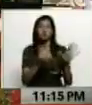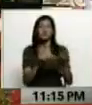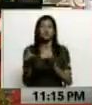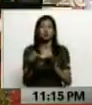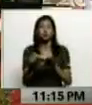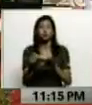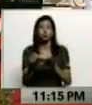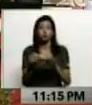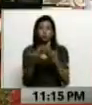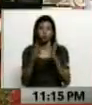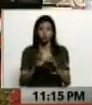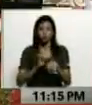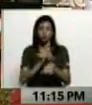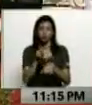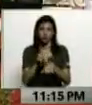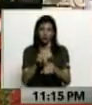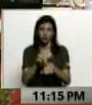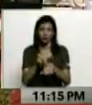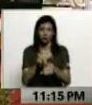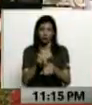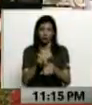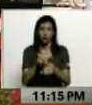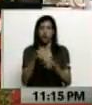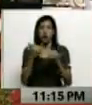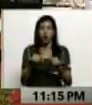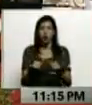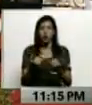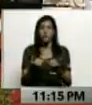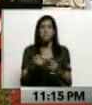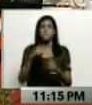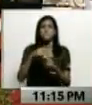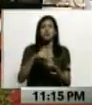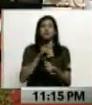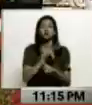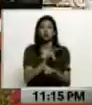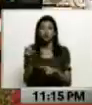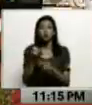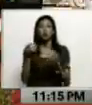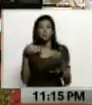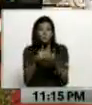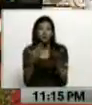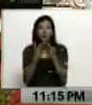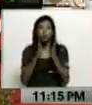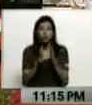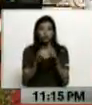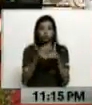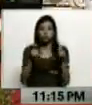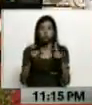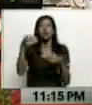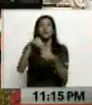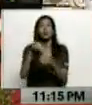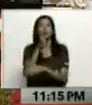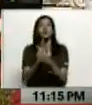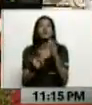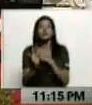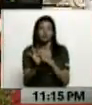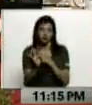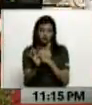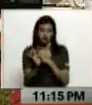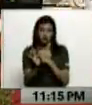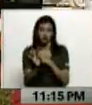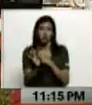nacional por decir una ahorita hay más de 200.000 estudiantes en la